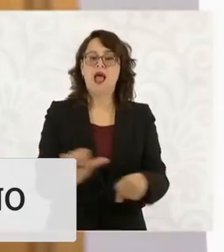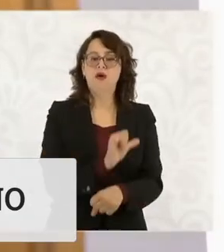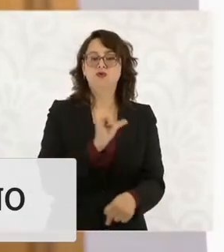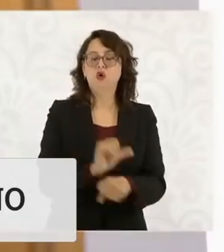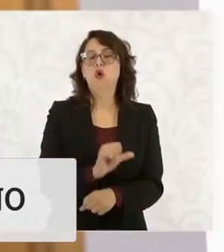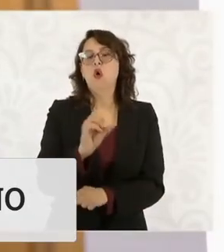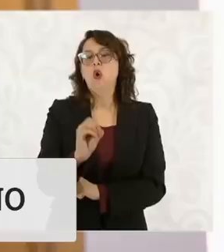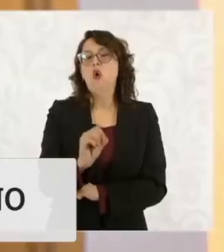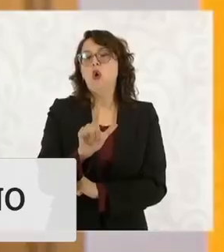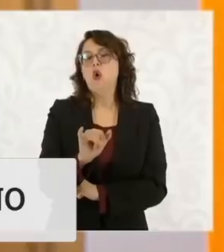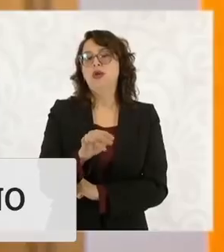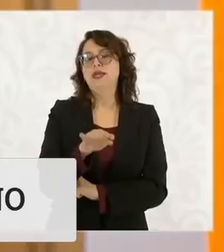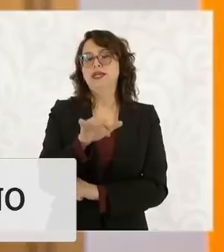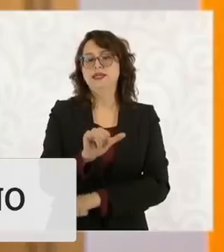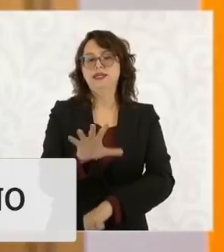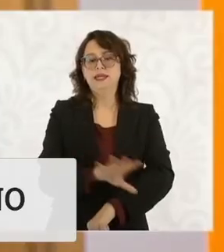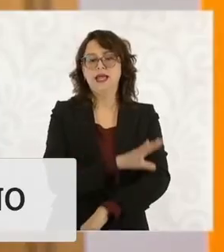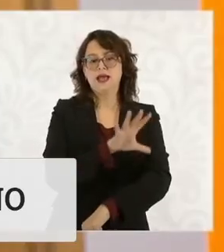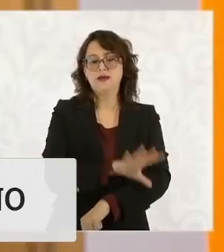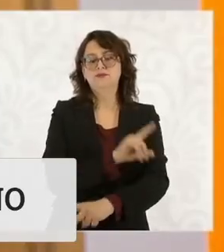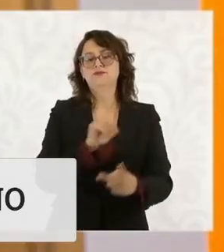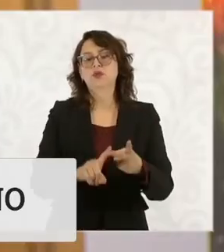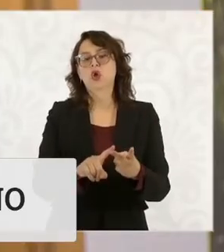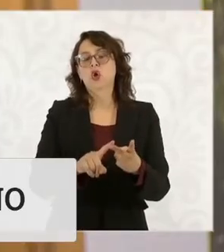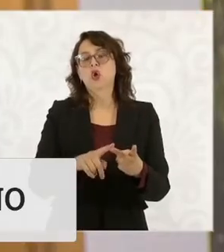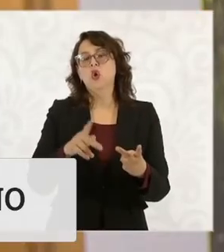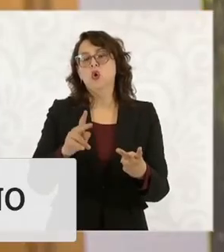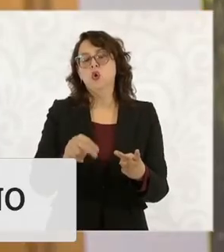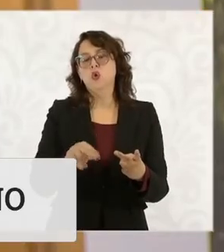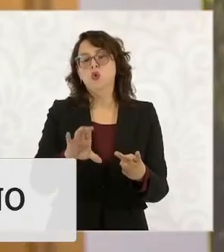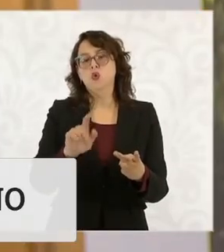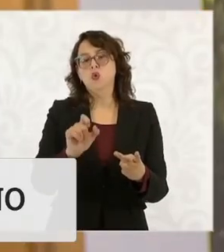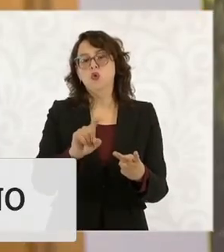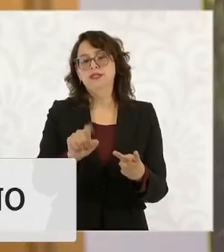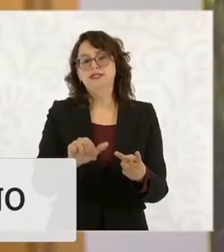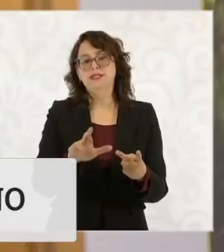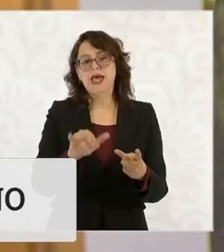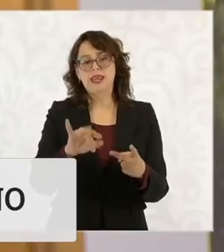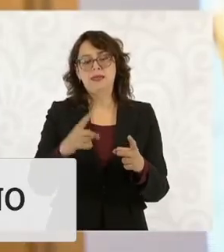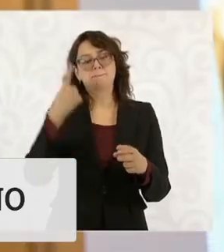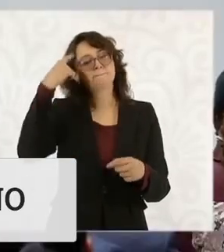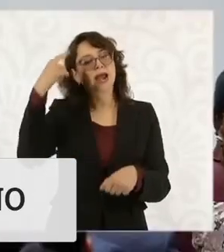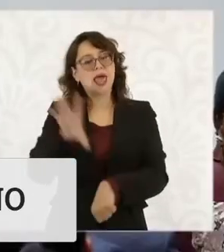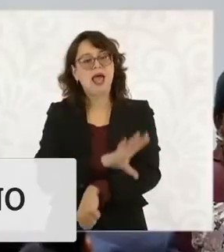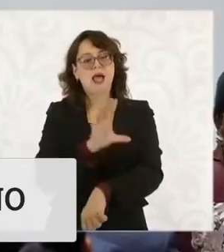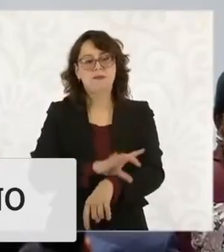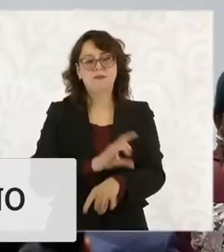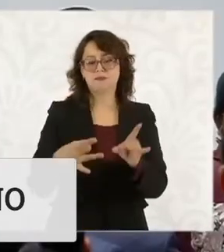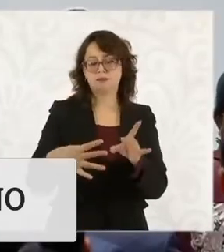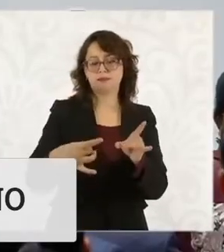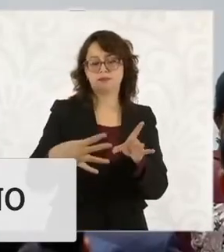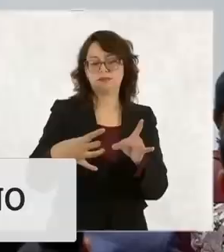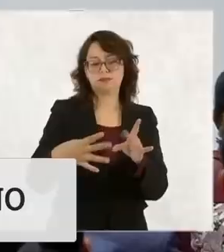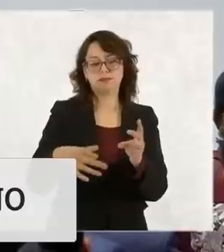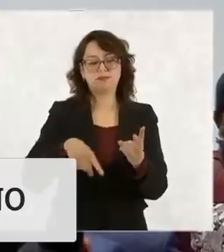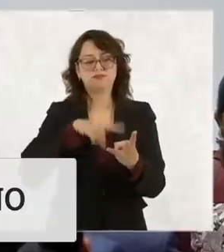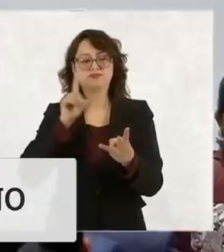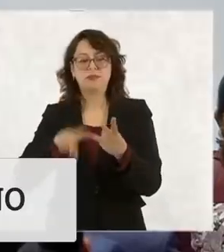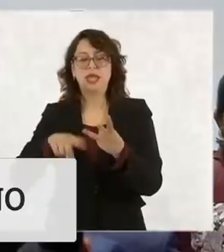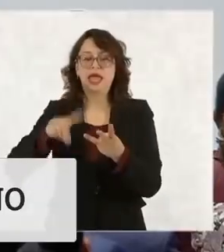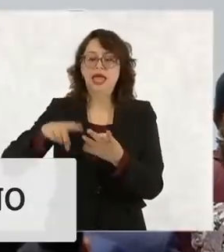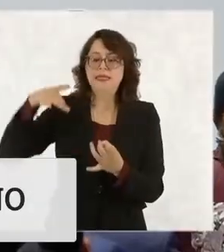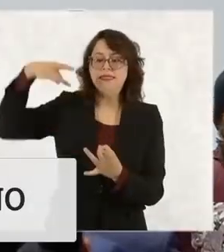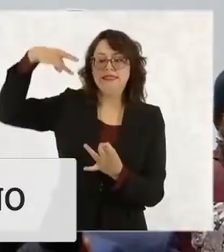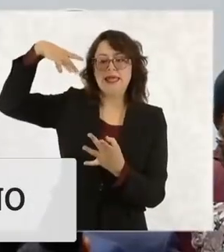eléctrico Línea, el proyecto Cutzari, taller de diseño de semiconductores, los satélites de